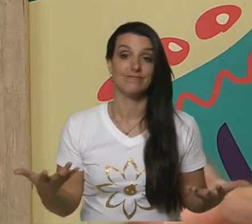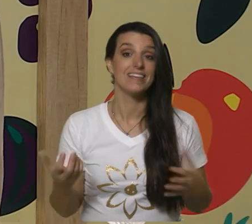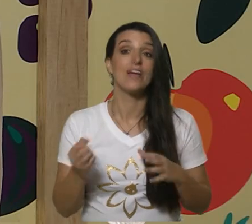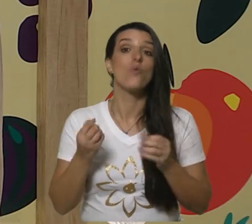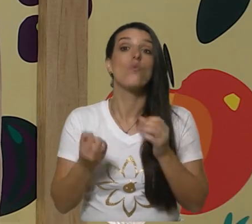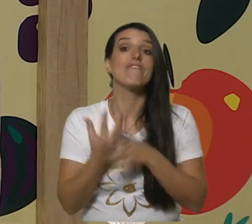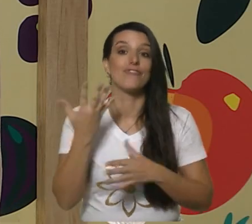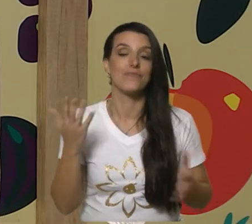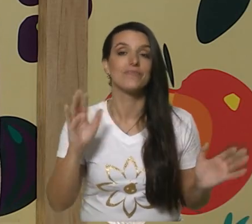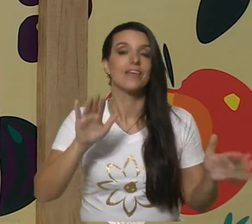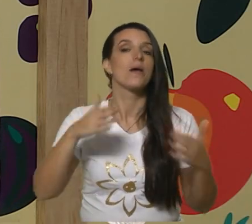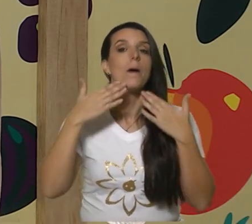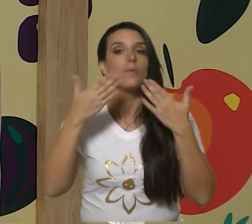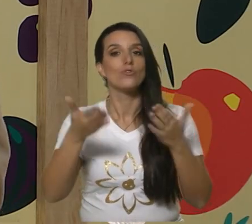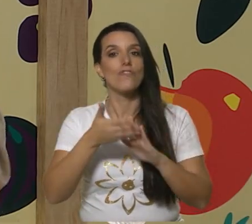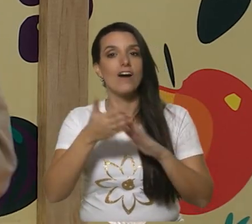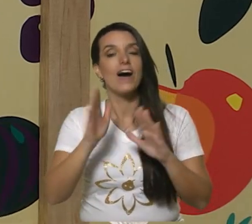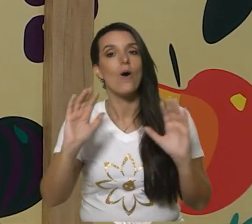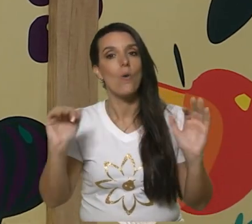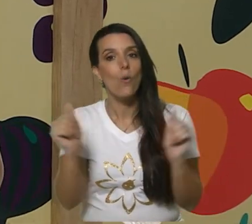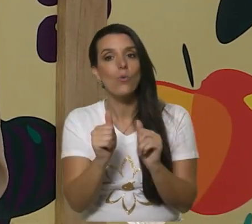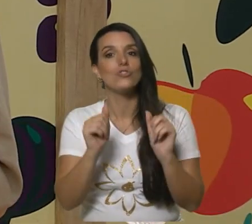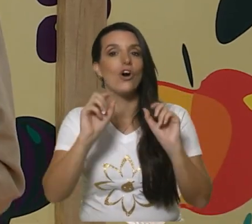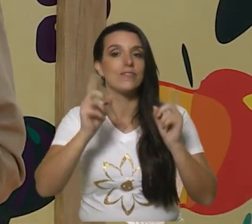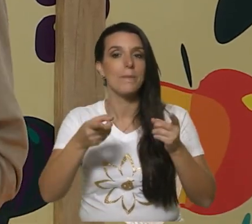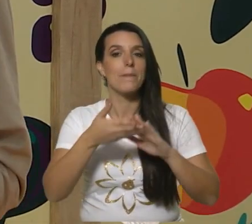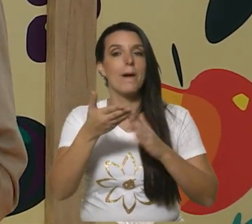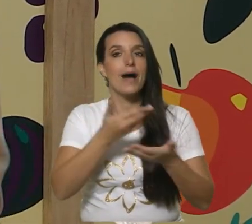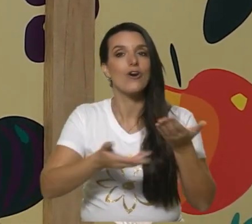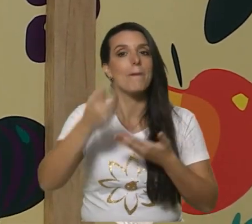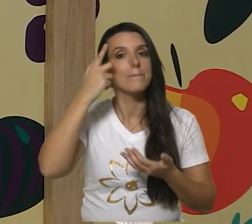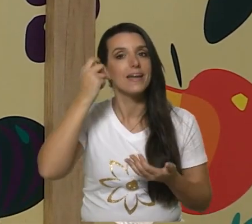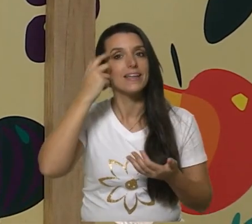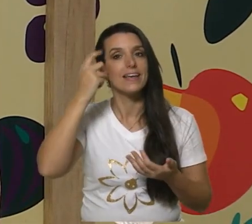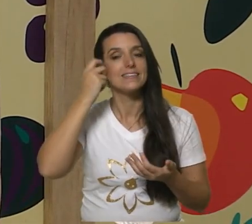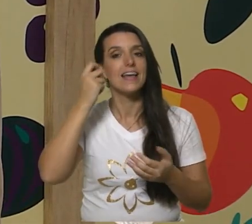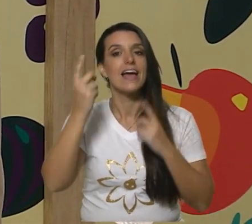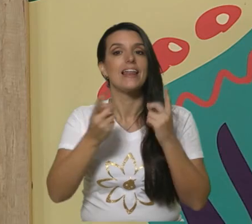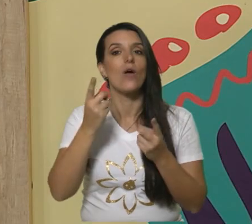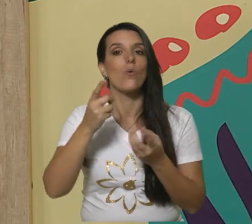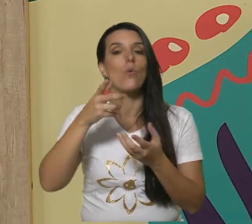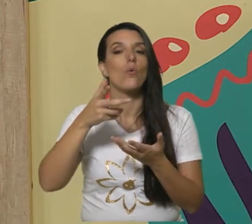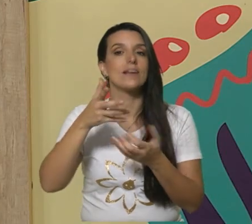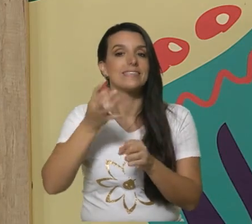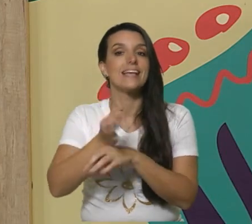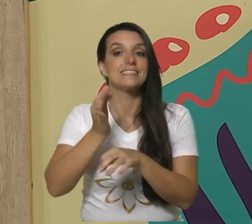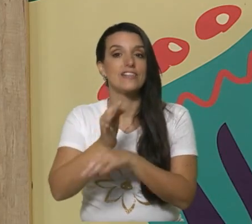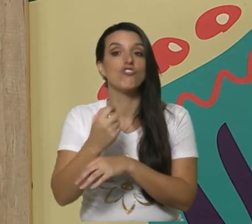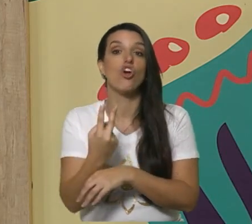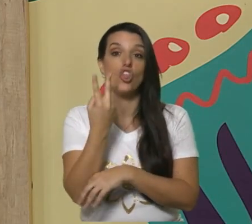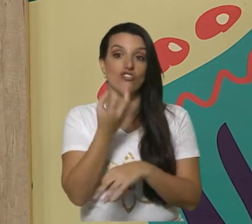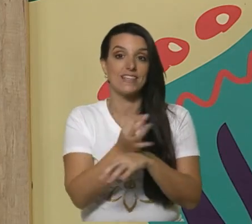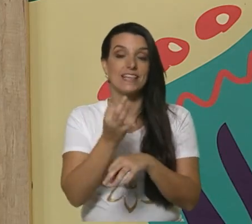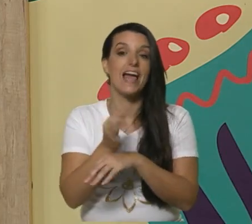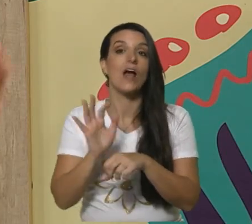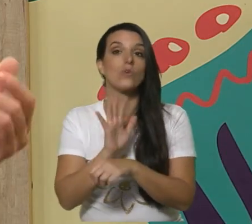no Diego la última vas a estar compartiendo también tus saberes y tu experiencia en determinado workshop sí vine a dar dos workshop de actuación